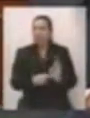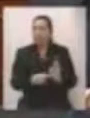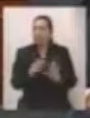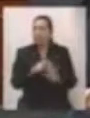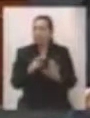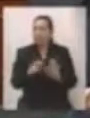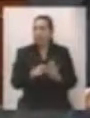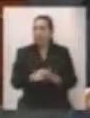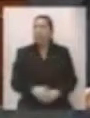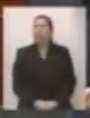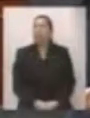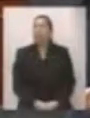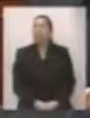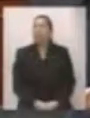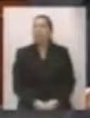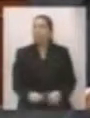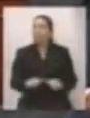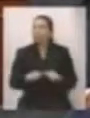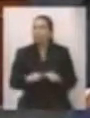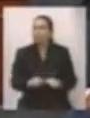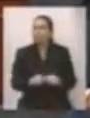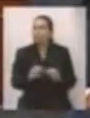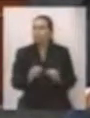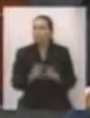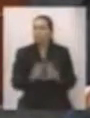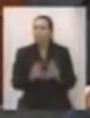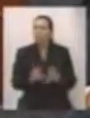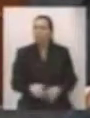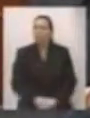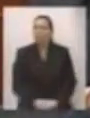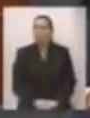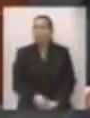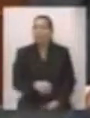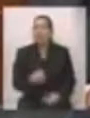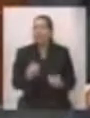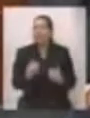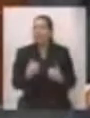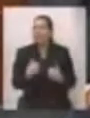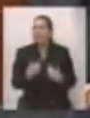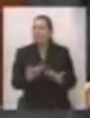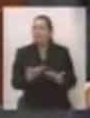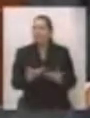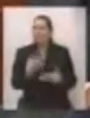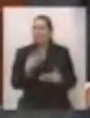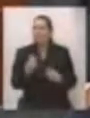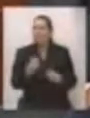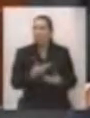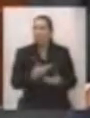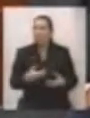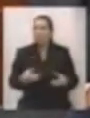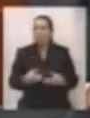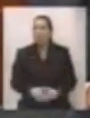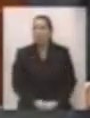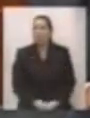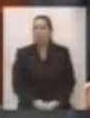este proyecto, de tal manera que permanentemente estemos evaluándolo. Porque si no, yo tengo una experiencia cuando era presidente de la Comisión